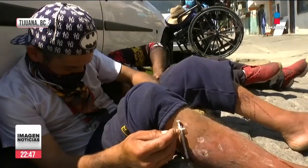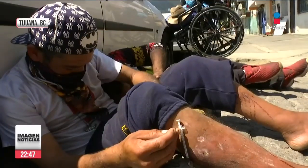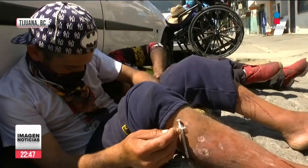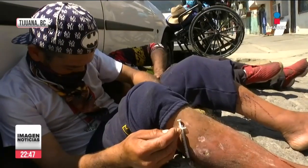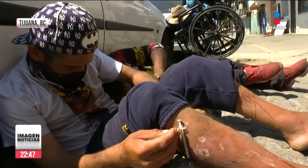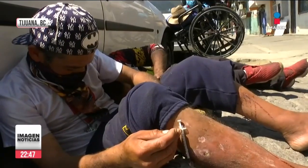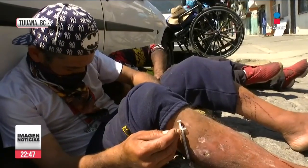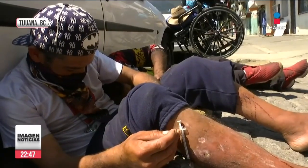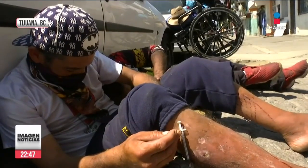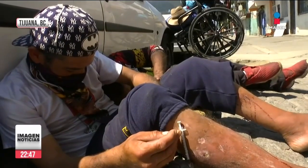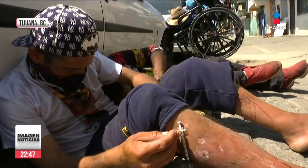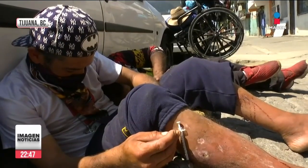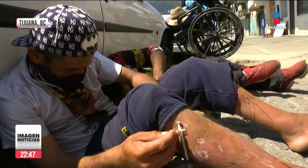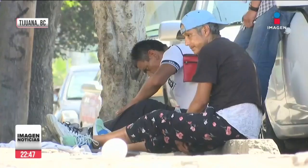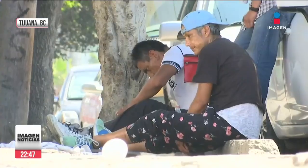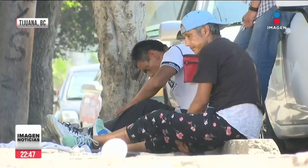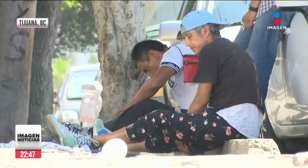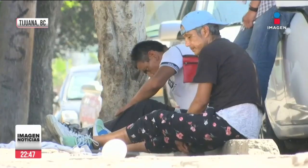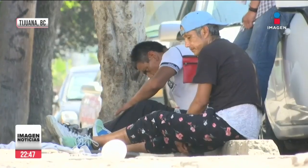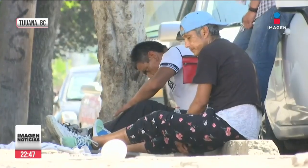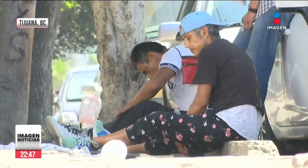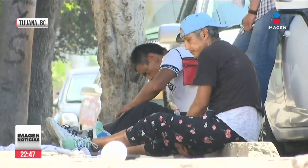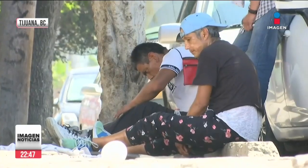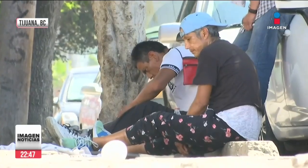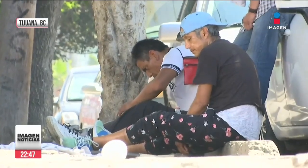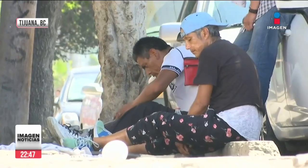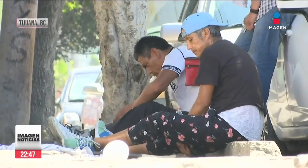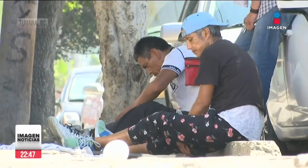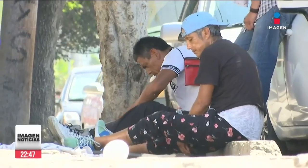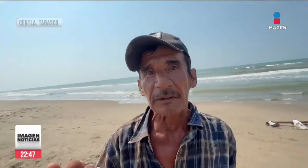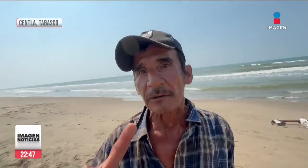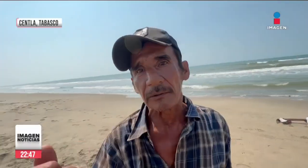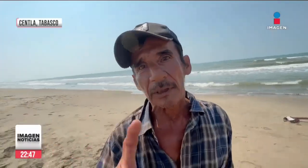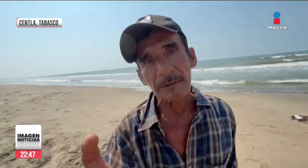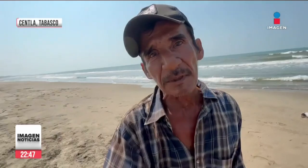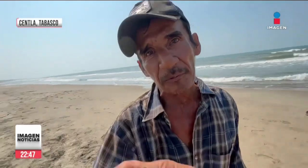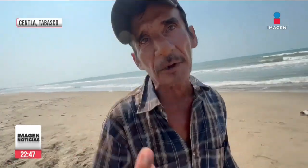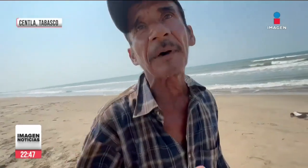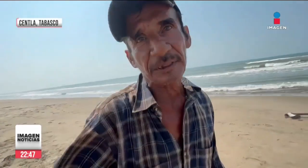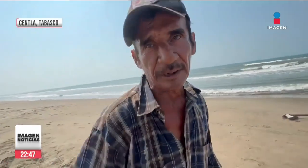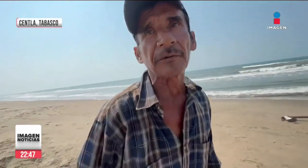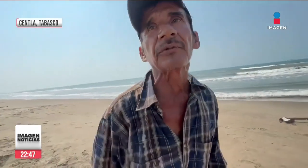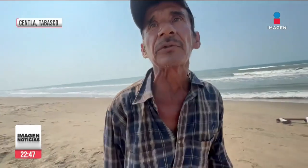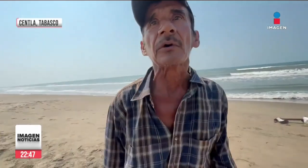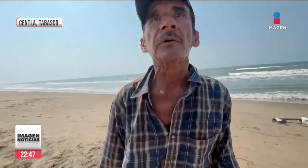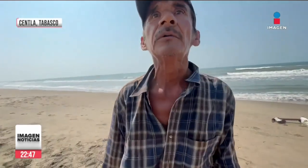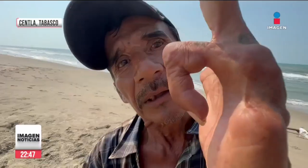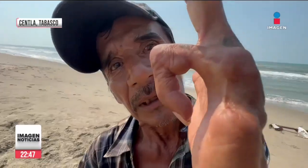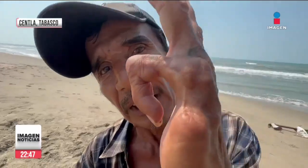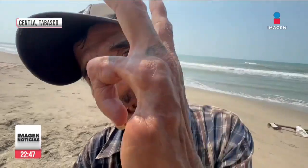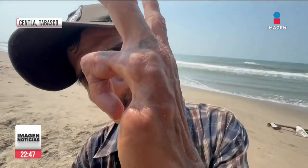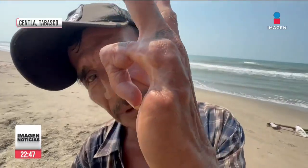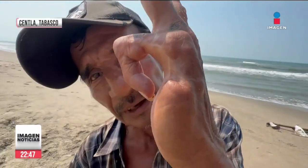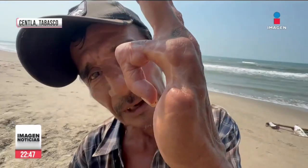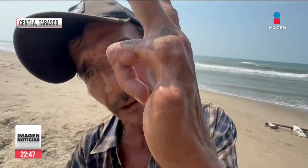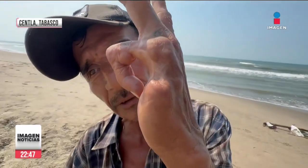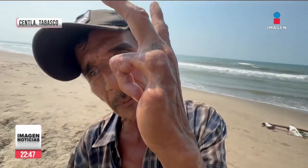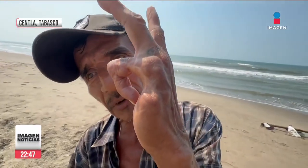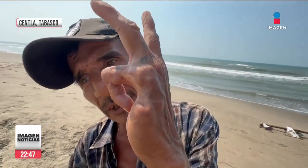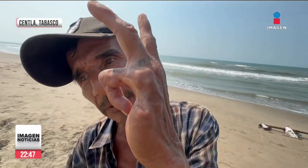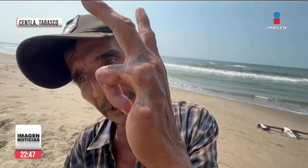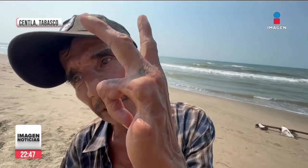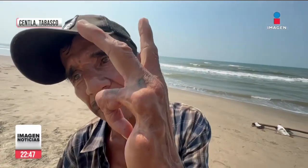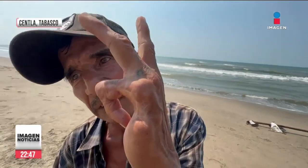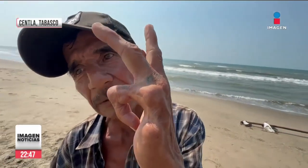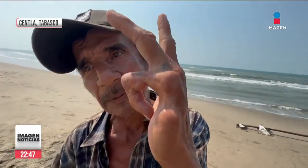como el de Don Nacho el hombre tabasqueño que ya no puede pescar eso por no haber